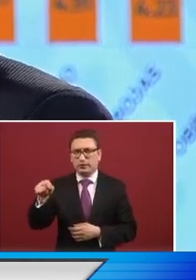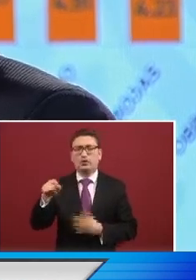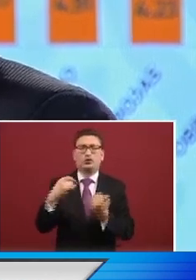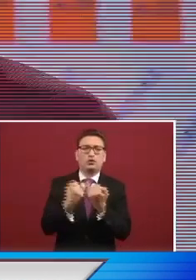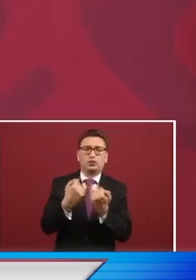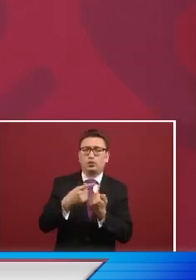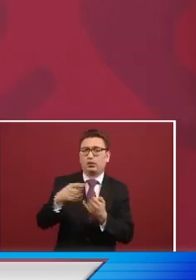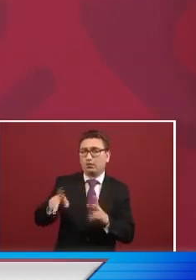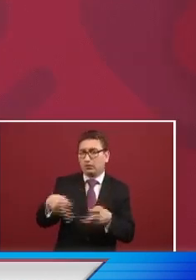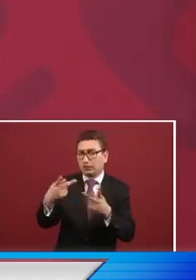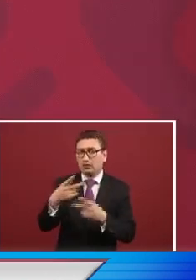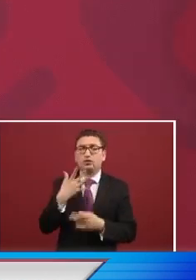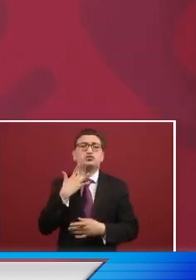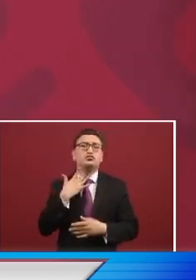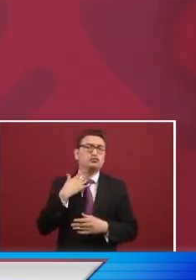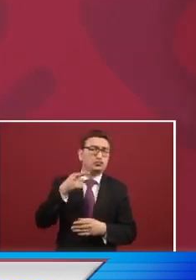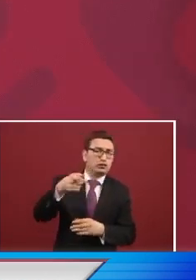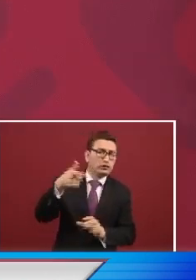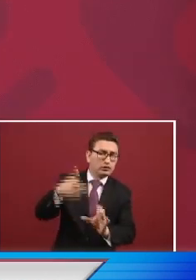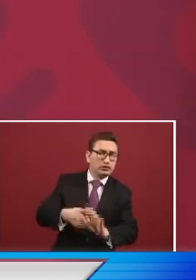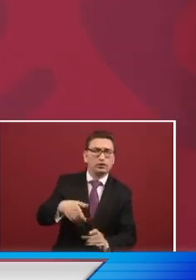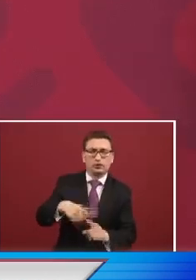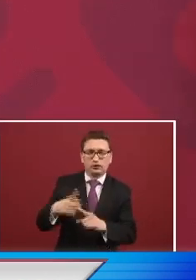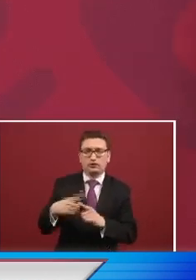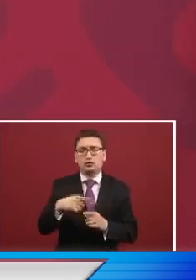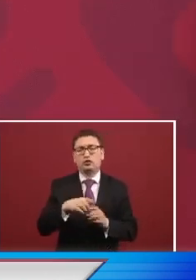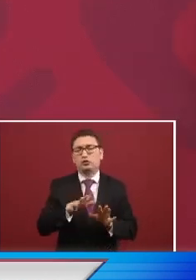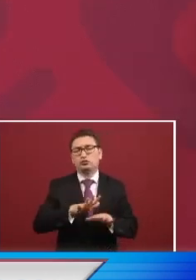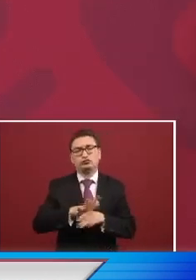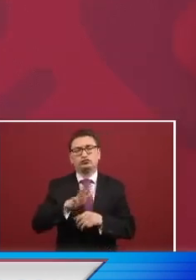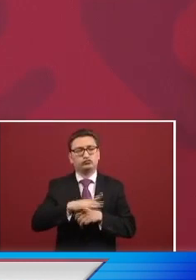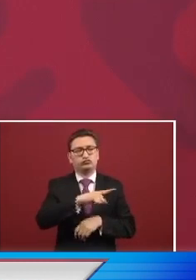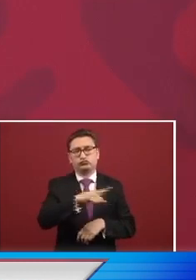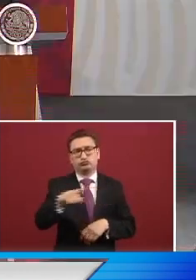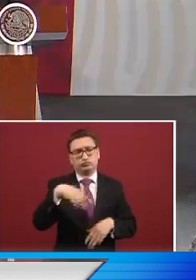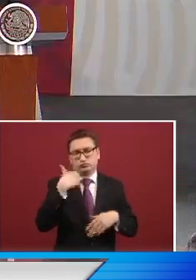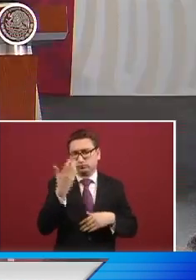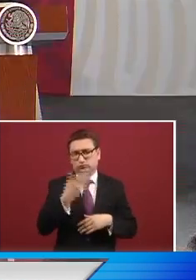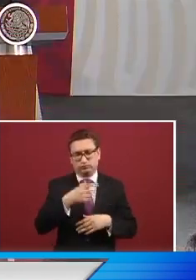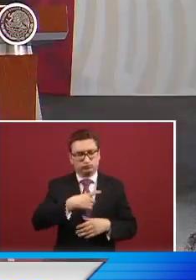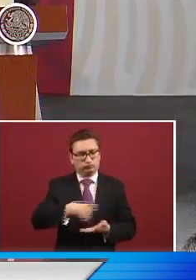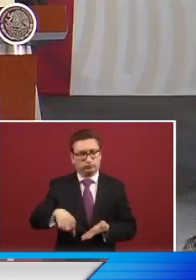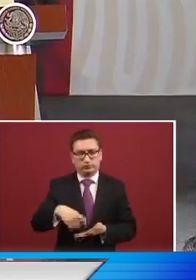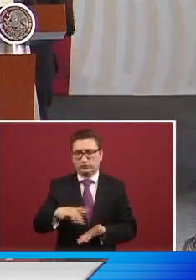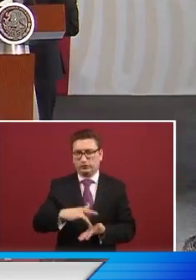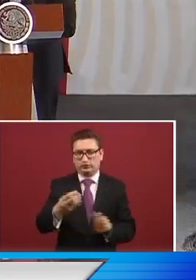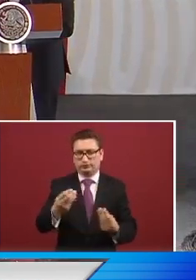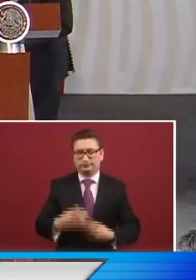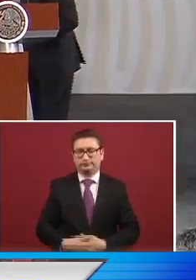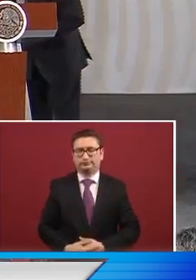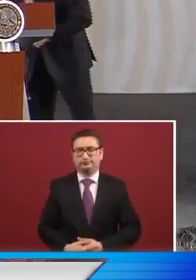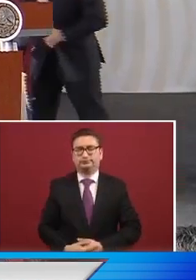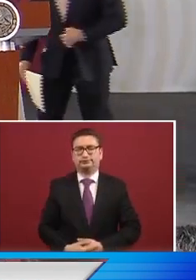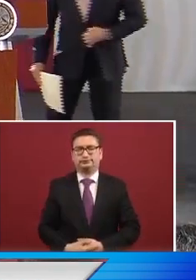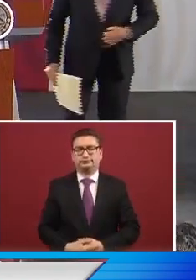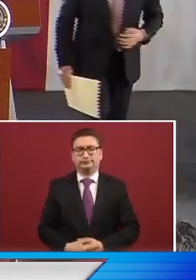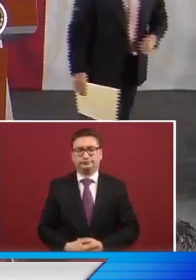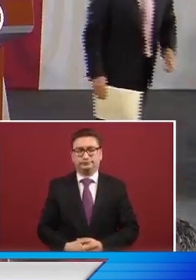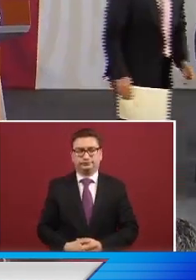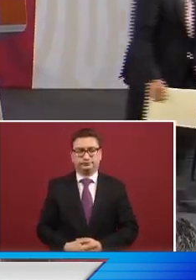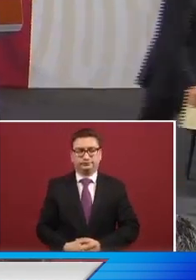a 22.77. Diésel marca Chevron a 22.05. Gas LP en cilindros marca Mebarak